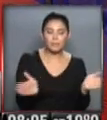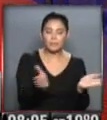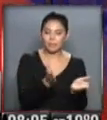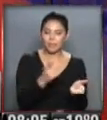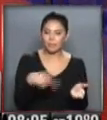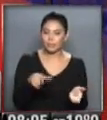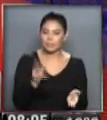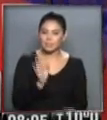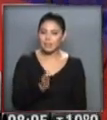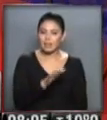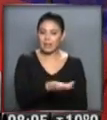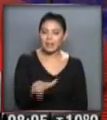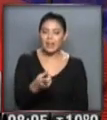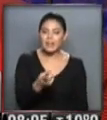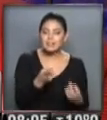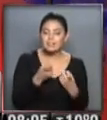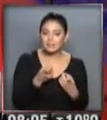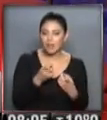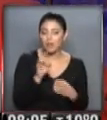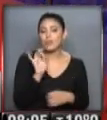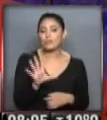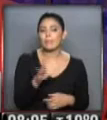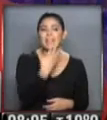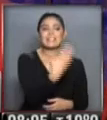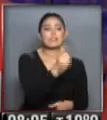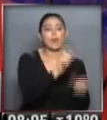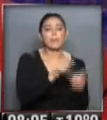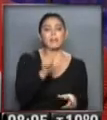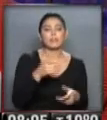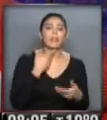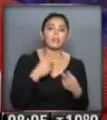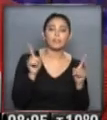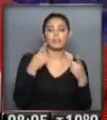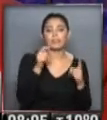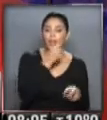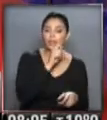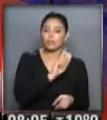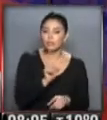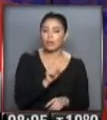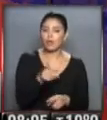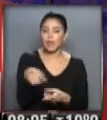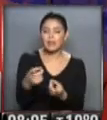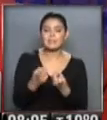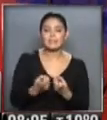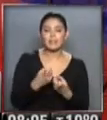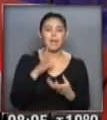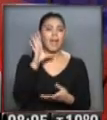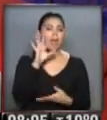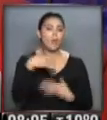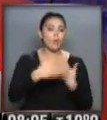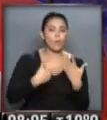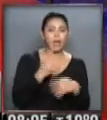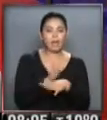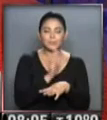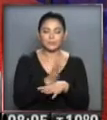sostenía que el chico necesitaba no solamente que 5 personas se pusieran atrás de un micrófono, sino que desarrollaran algún tipo de juego,